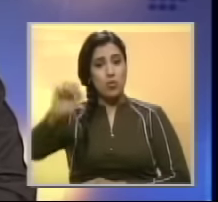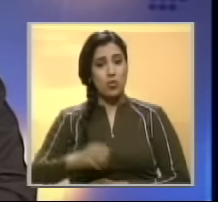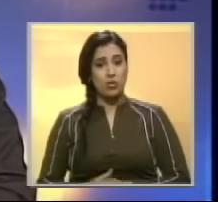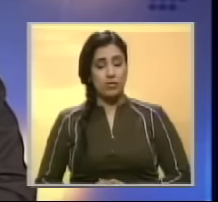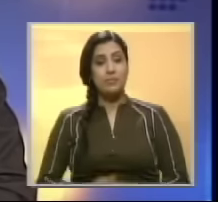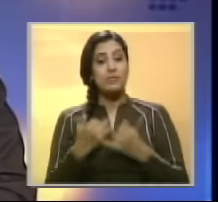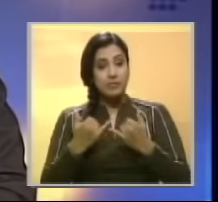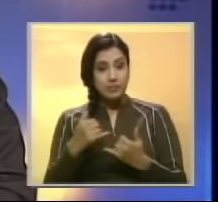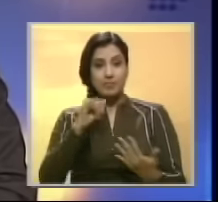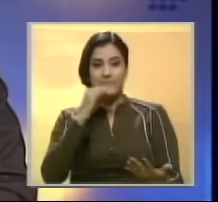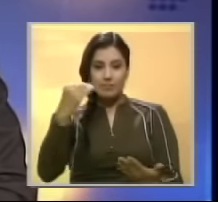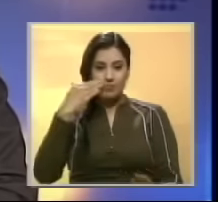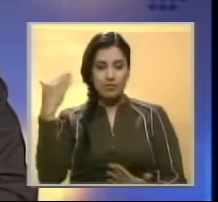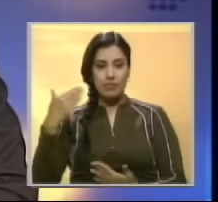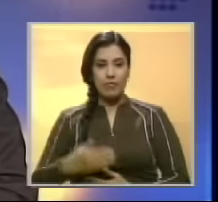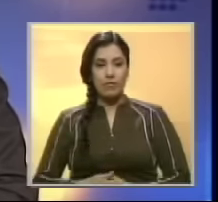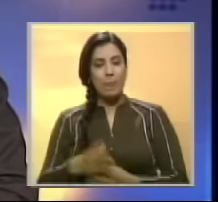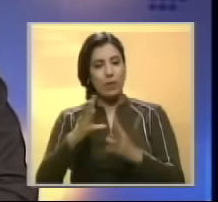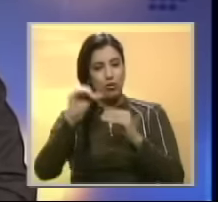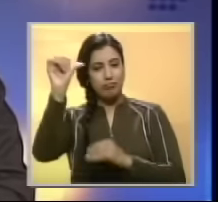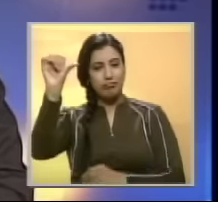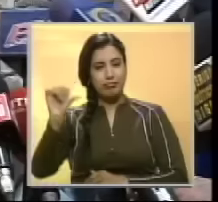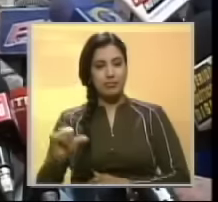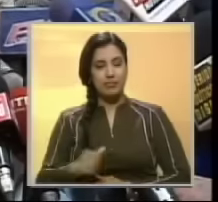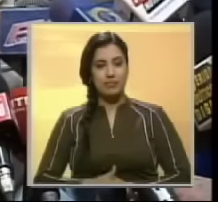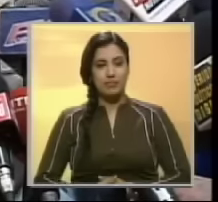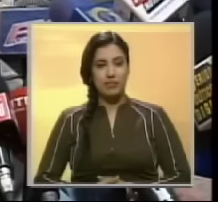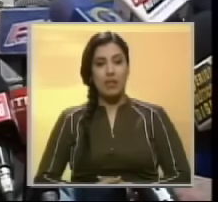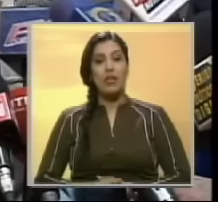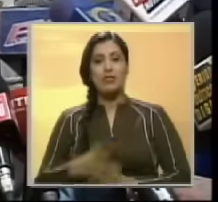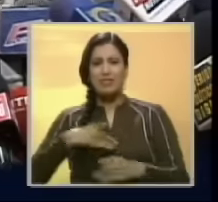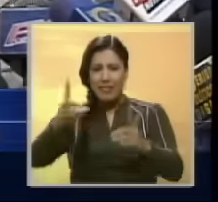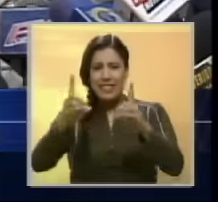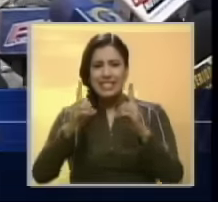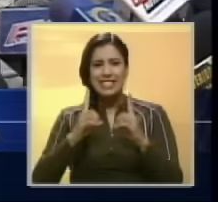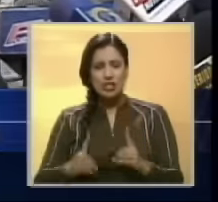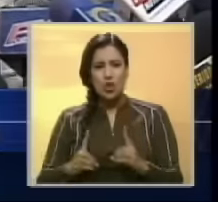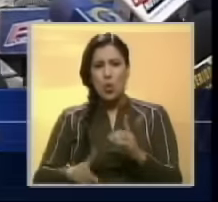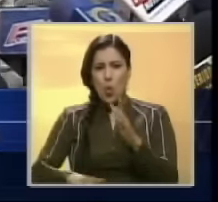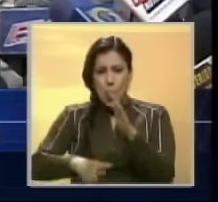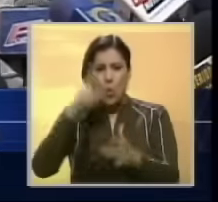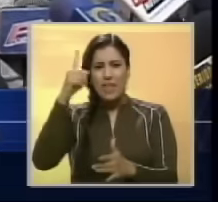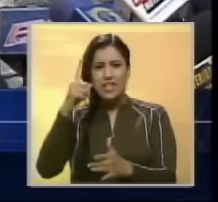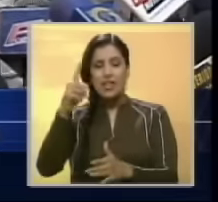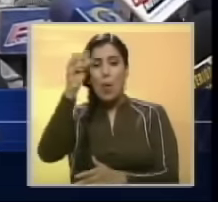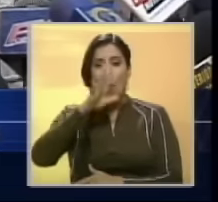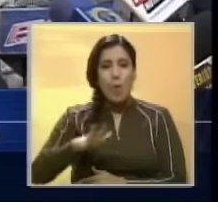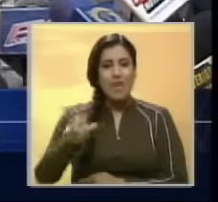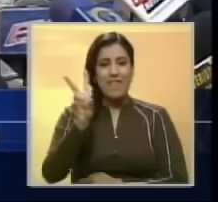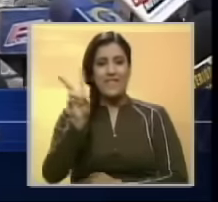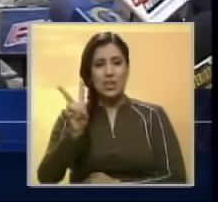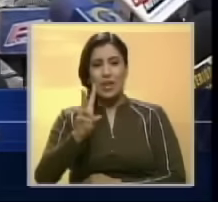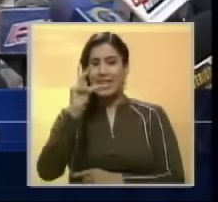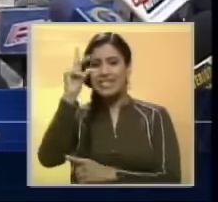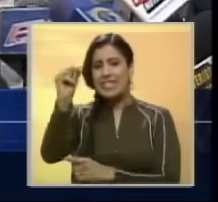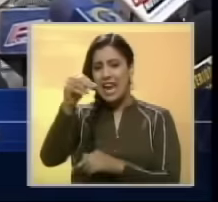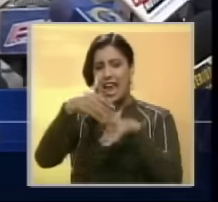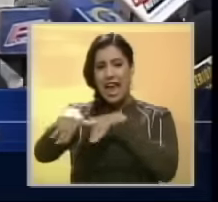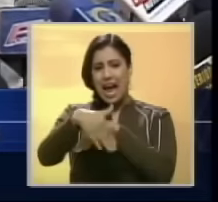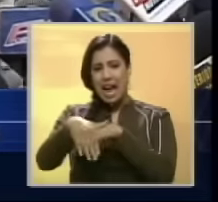Maduro sulimar dudamel nos amplía los detalles con decisión con determinación el pueblo venezolano salió a la